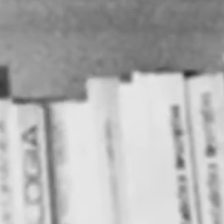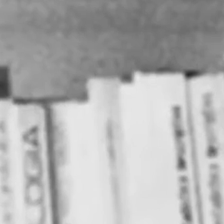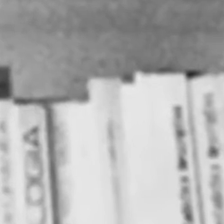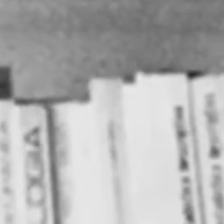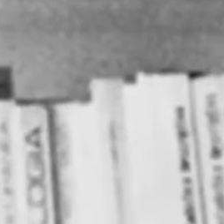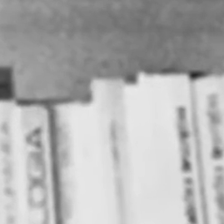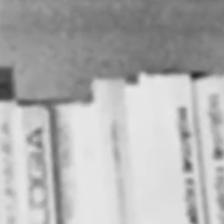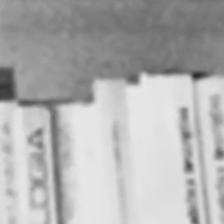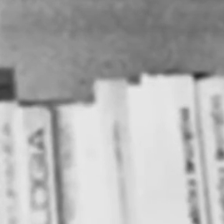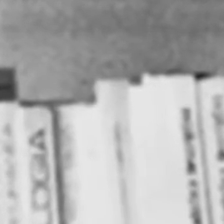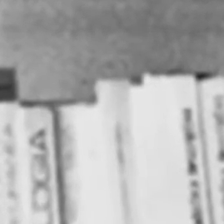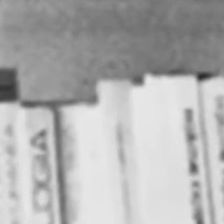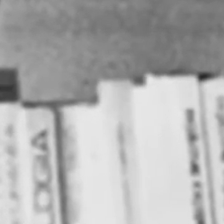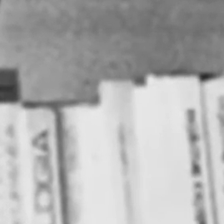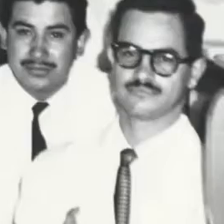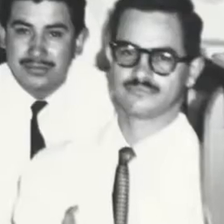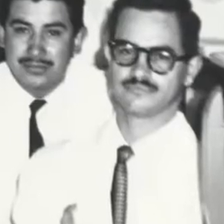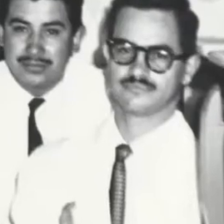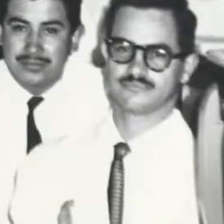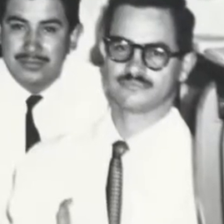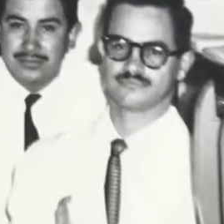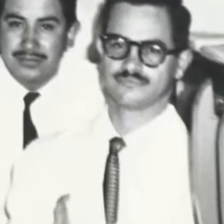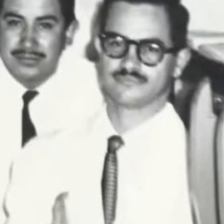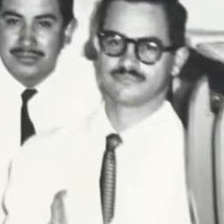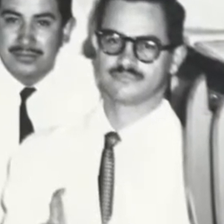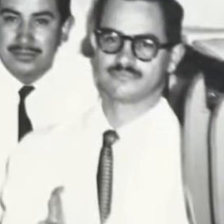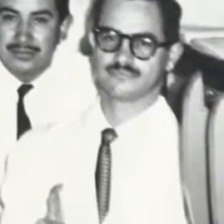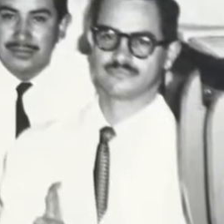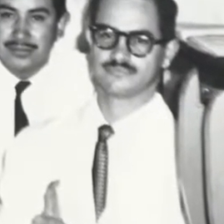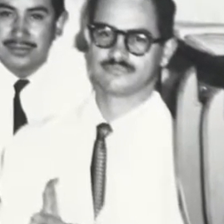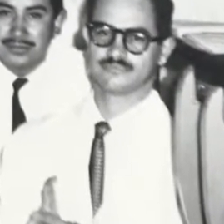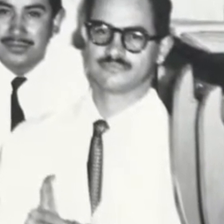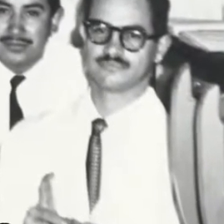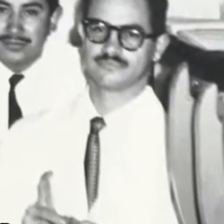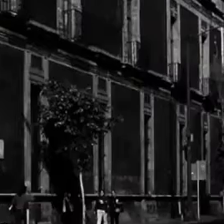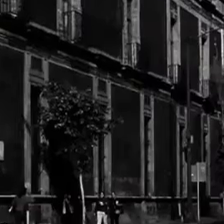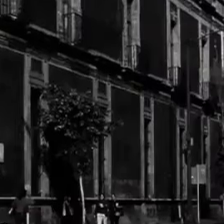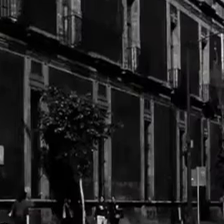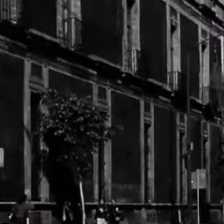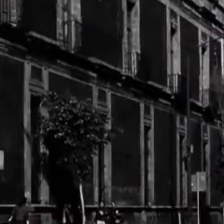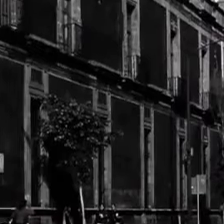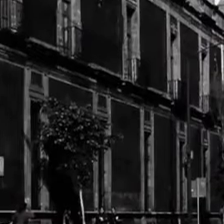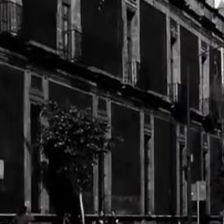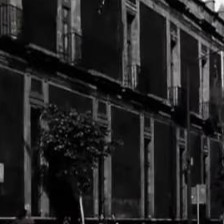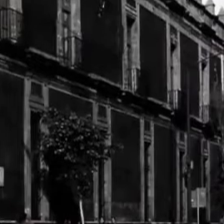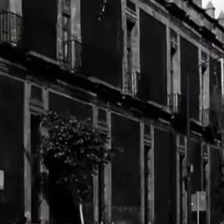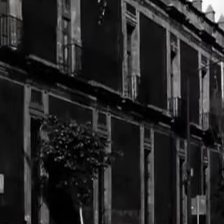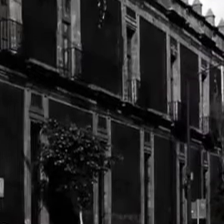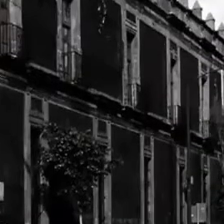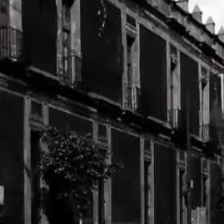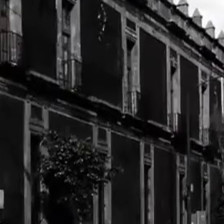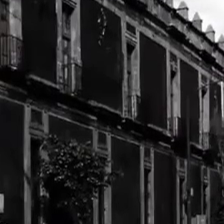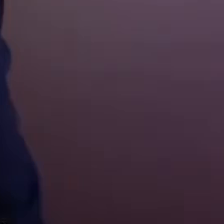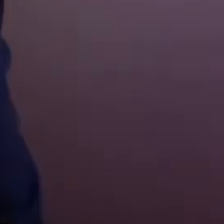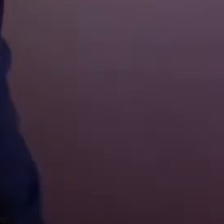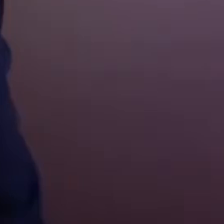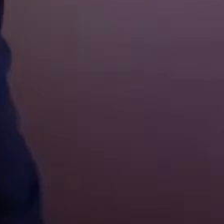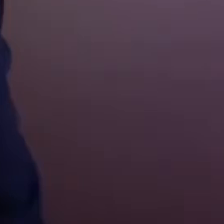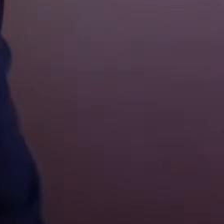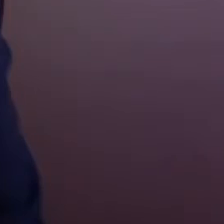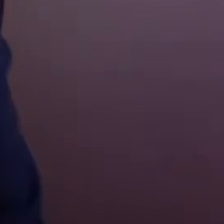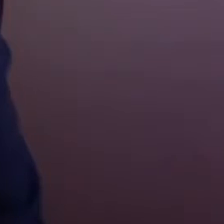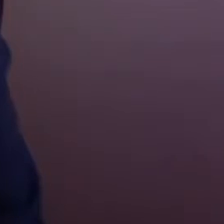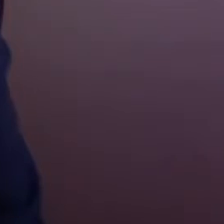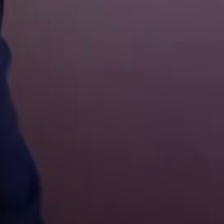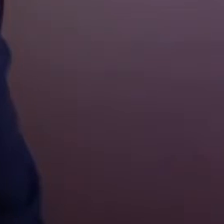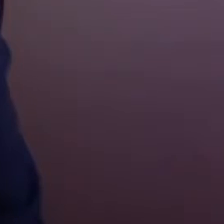de diciembre de 1925 en Iguala, Guerrero. Se tituló como médico cirujano por la entonces Escuela Nacional de Medicina.